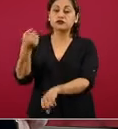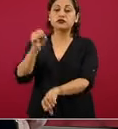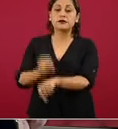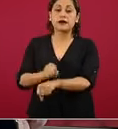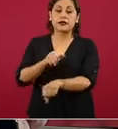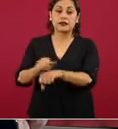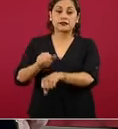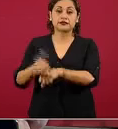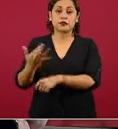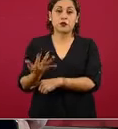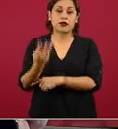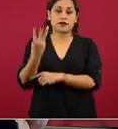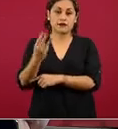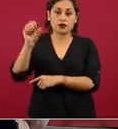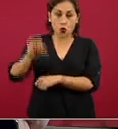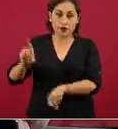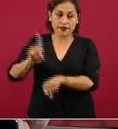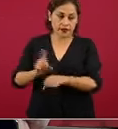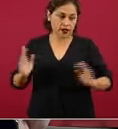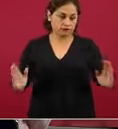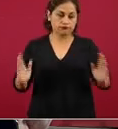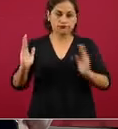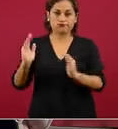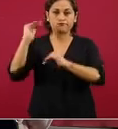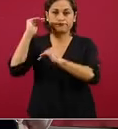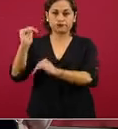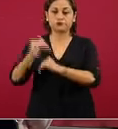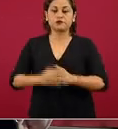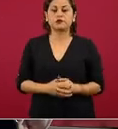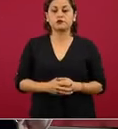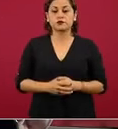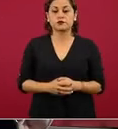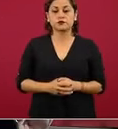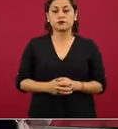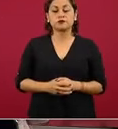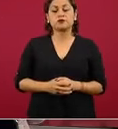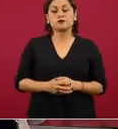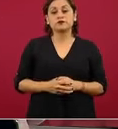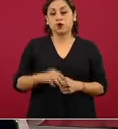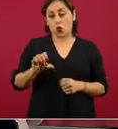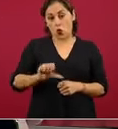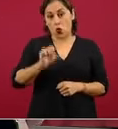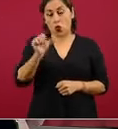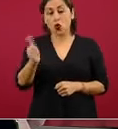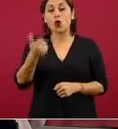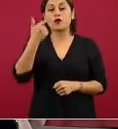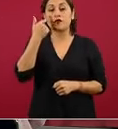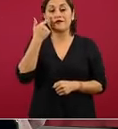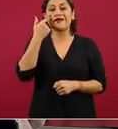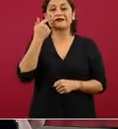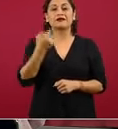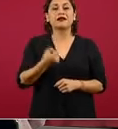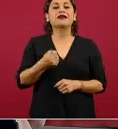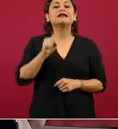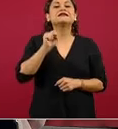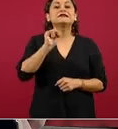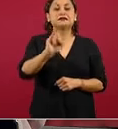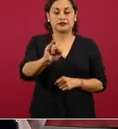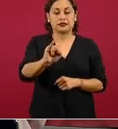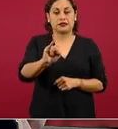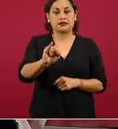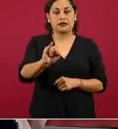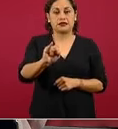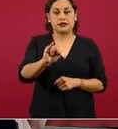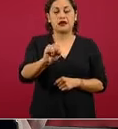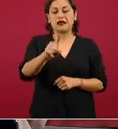de hoy, que es el día actual. El otro componente importante es la positividad. Recuerden que graficamos en esta línea naranja